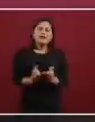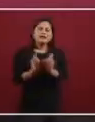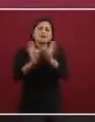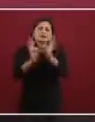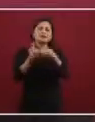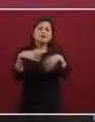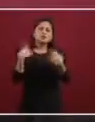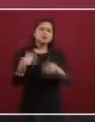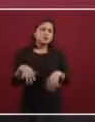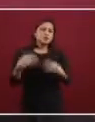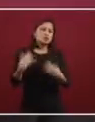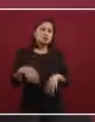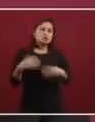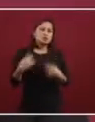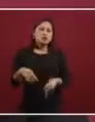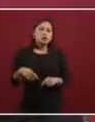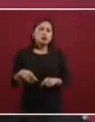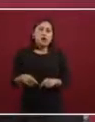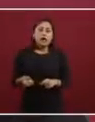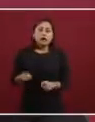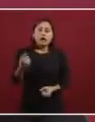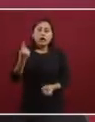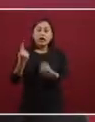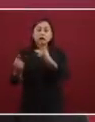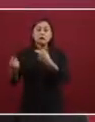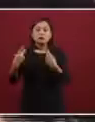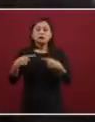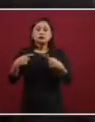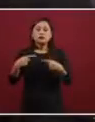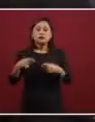y vuelven, ¿no? Una gran lanzada.